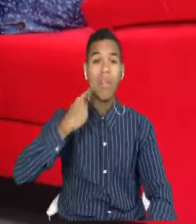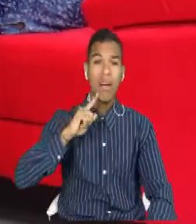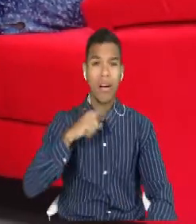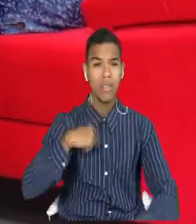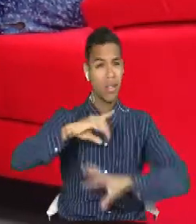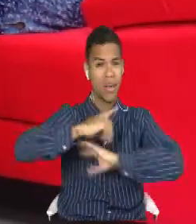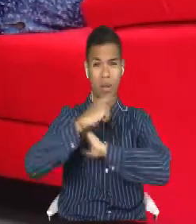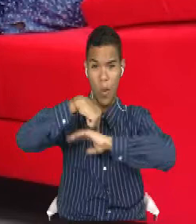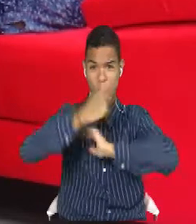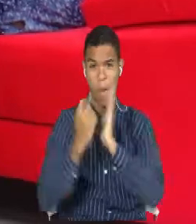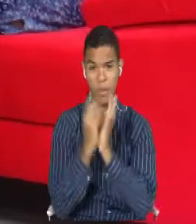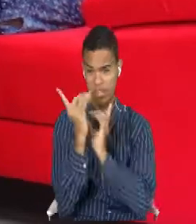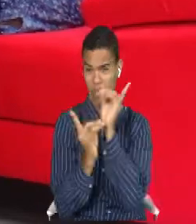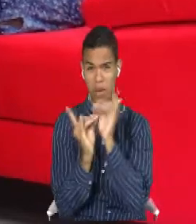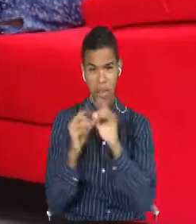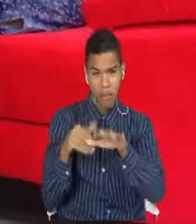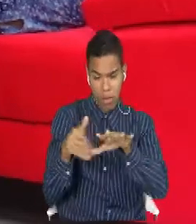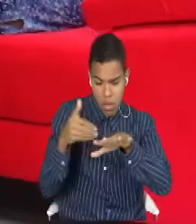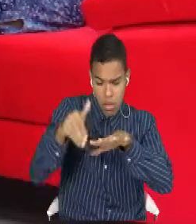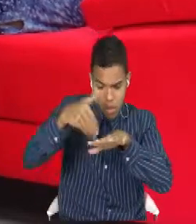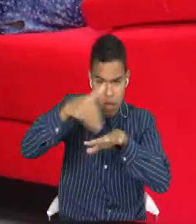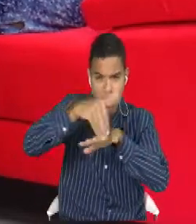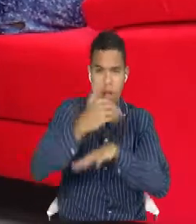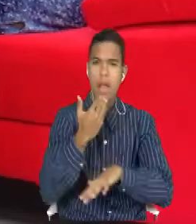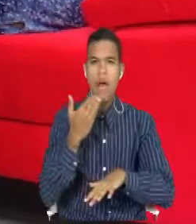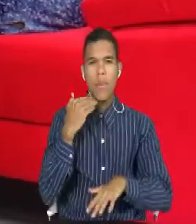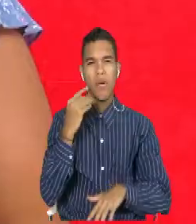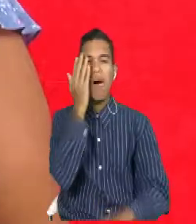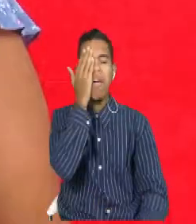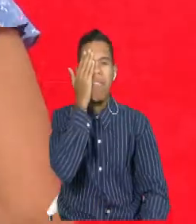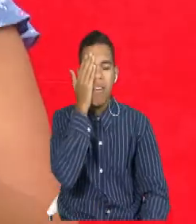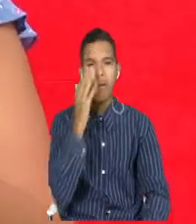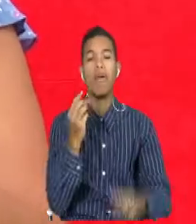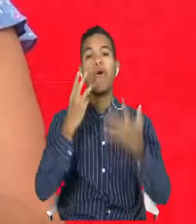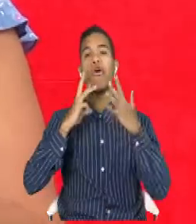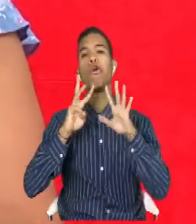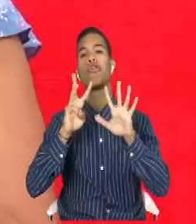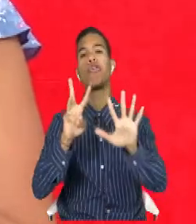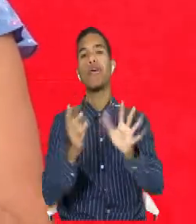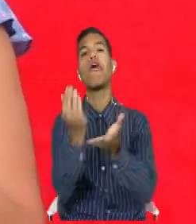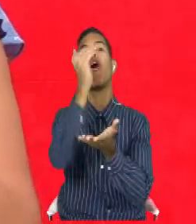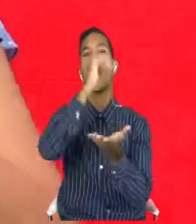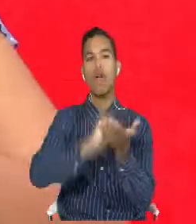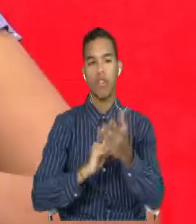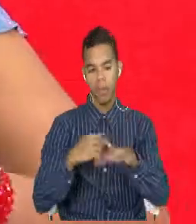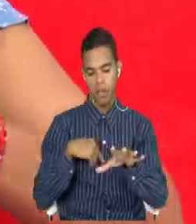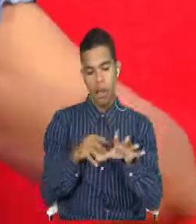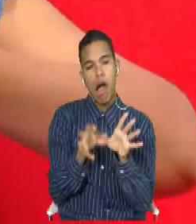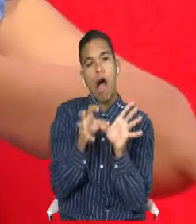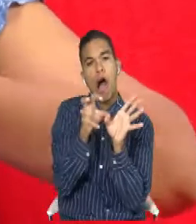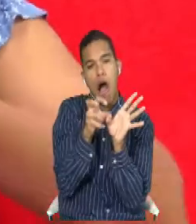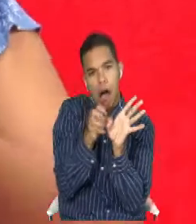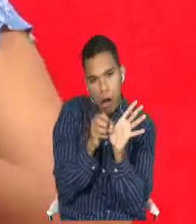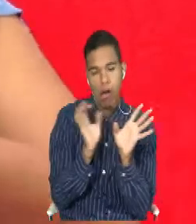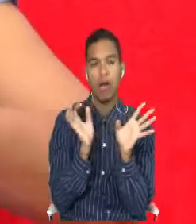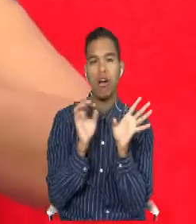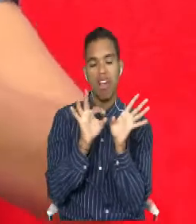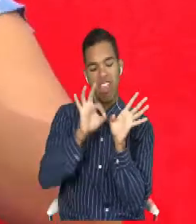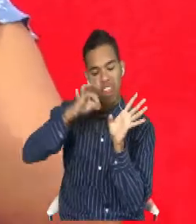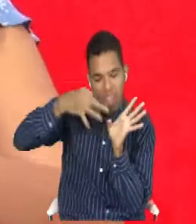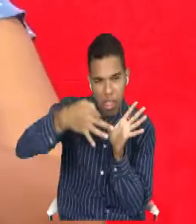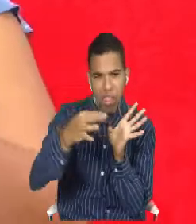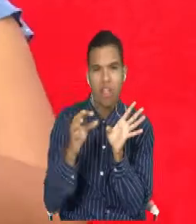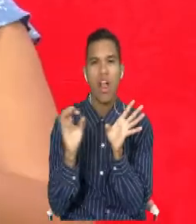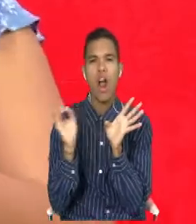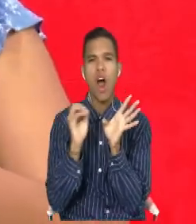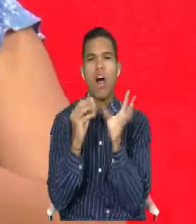los manicures y de los pedicures es que pasan 8 días y ya tú tienes que volver a hacértelo porque el esmalte se descascarañó, se levantó, en